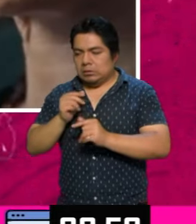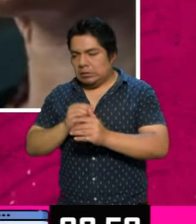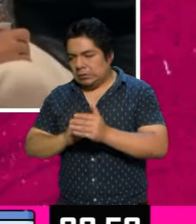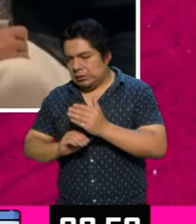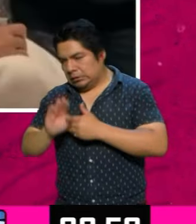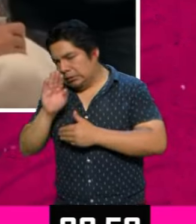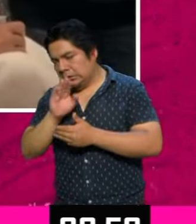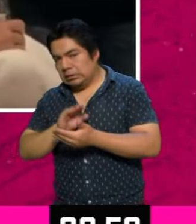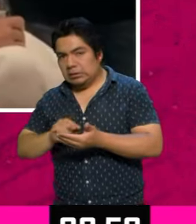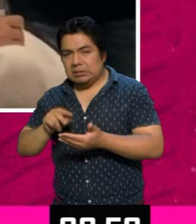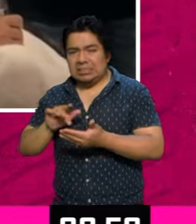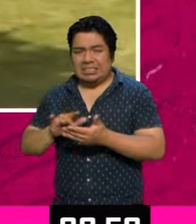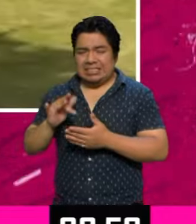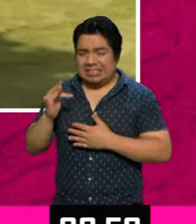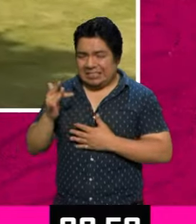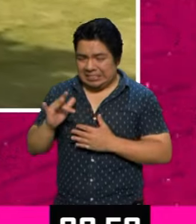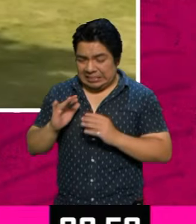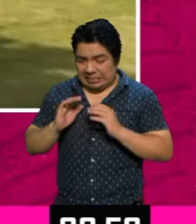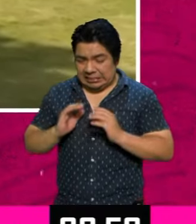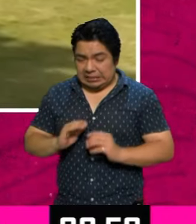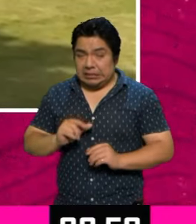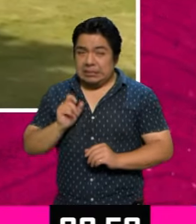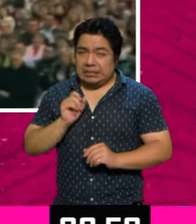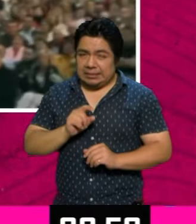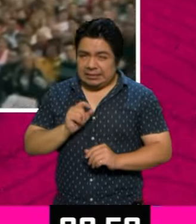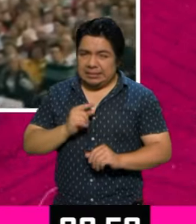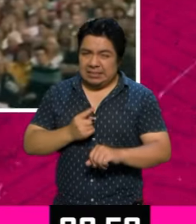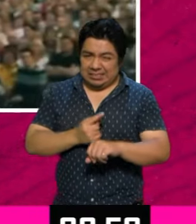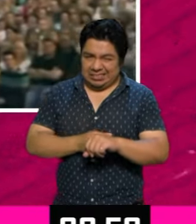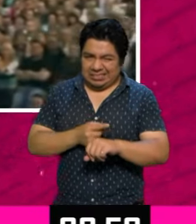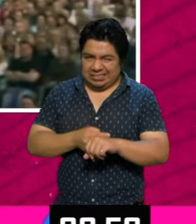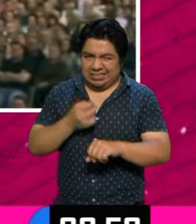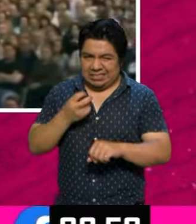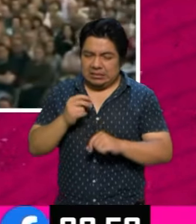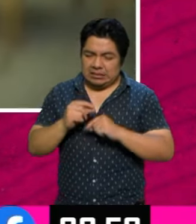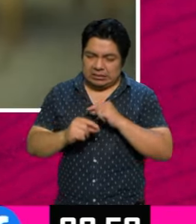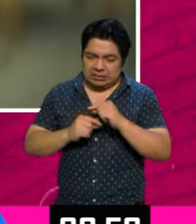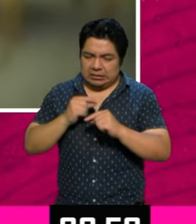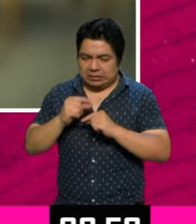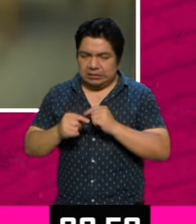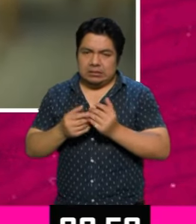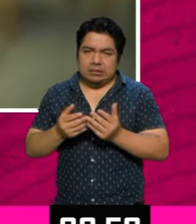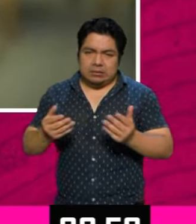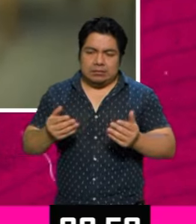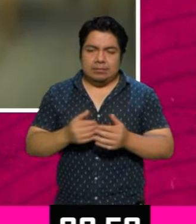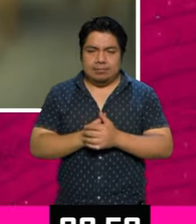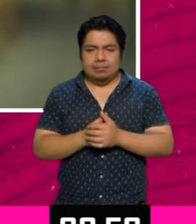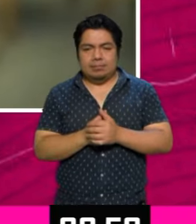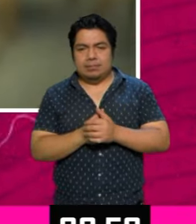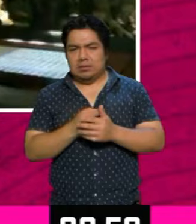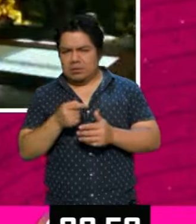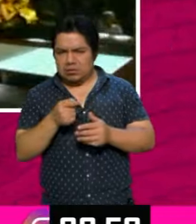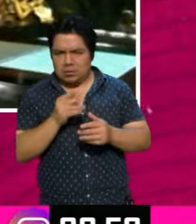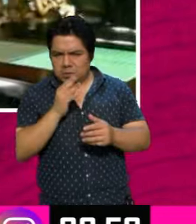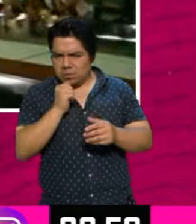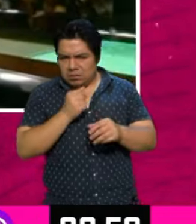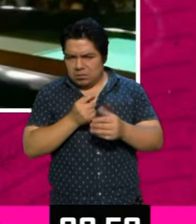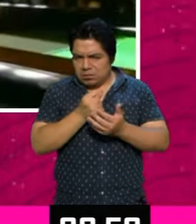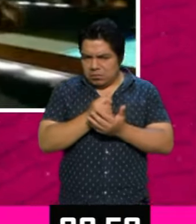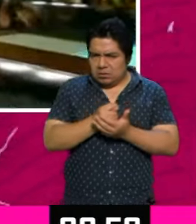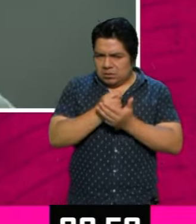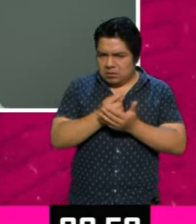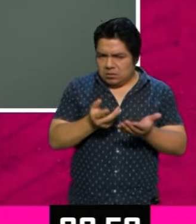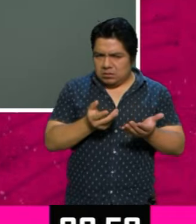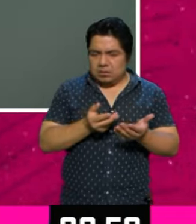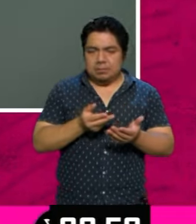deportivo, el dolor físico que le provoca esta enfermedad. Y como dice, oye, yo me veo no en esos hay nada videos, que se pueda hacer. Pues o no. Tiene tratamiento para el